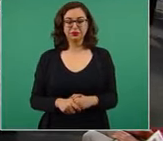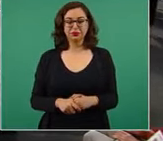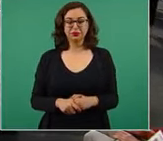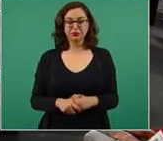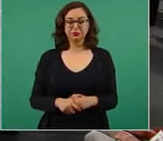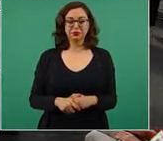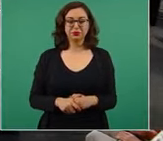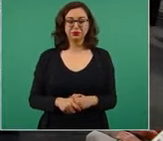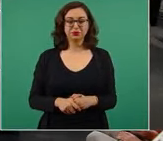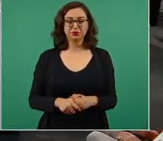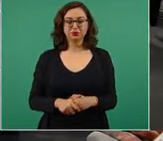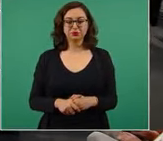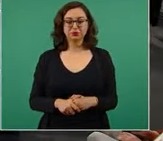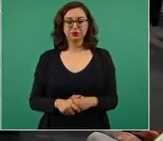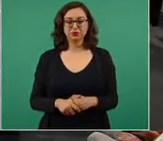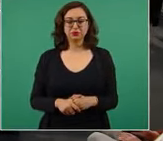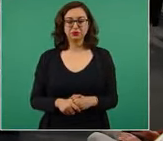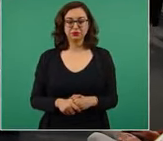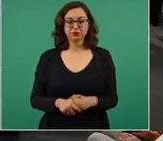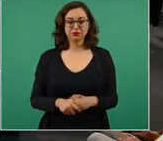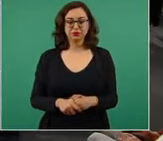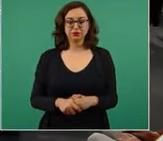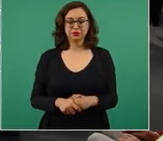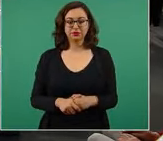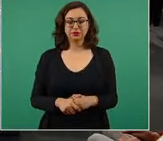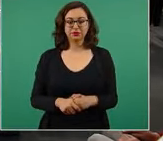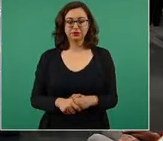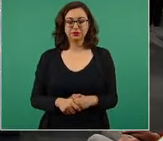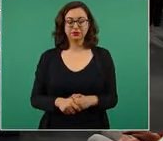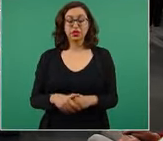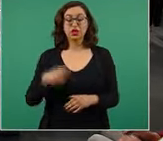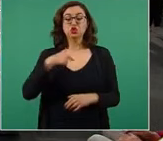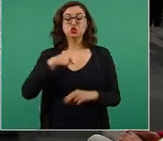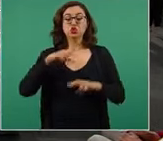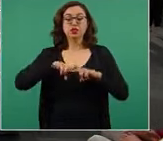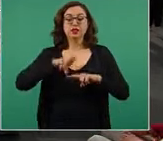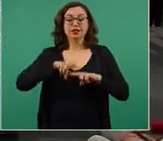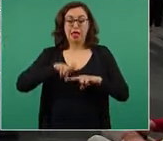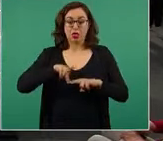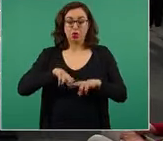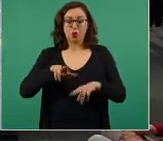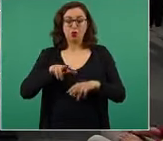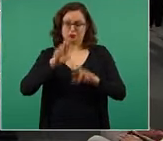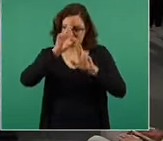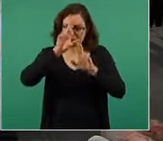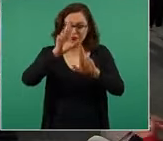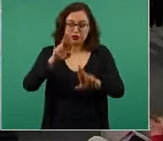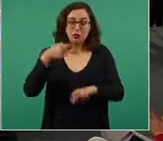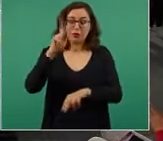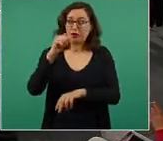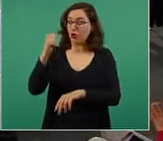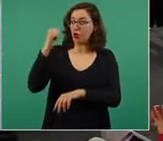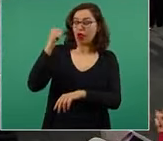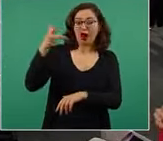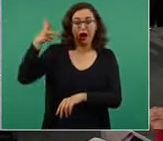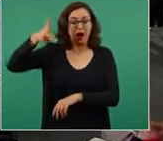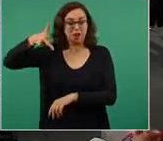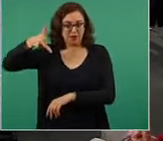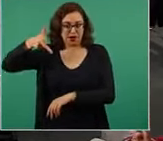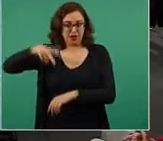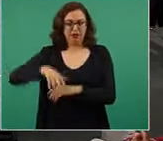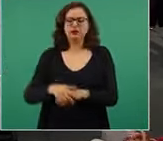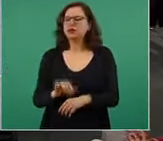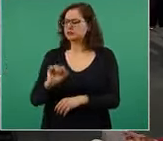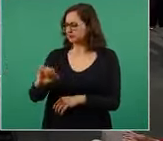Voy a estar sentado, no por falta de respeto, sino por la cámara. Sí. Buenos días, señor presidente. Buenos días a todos